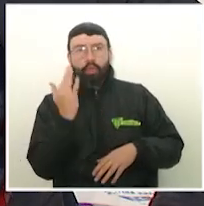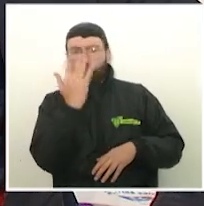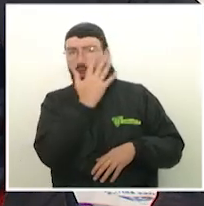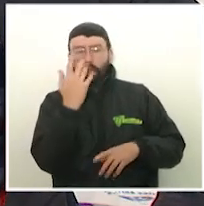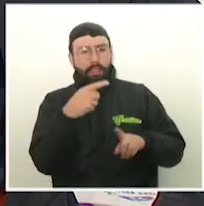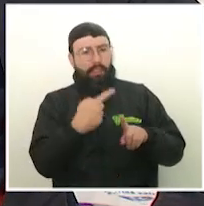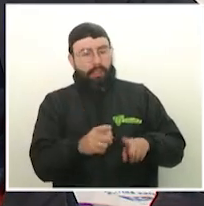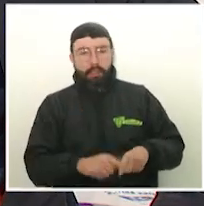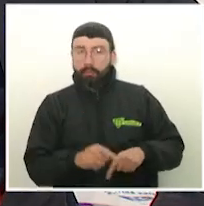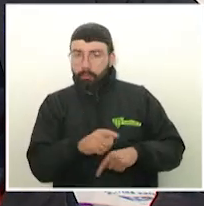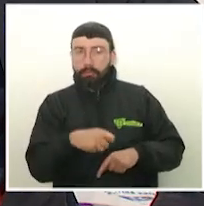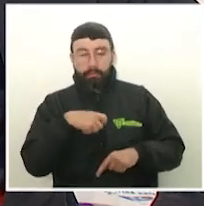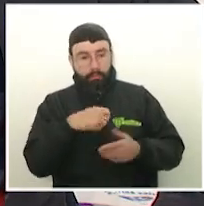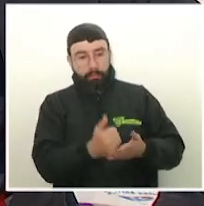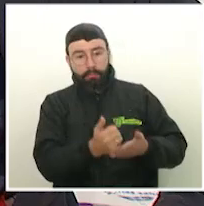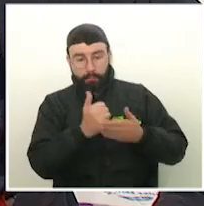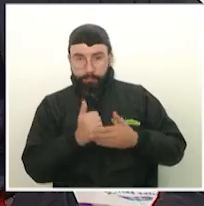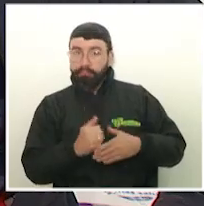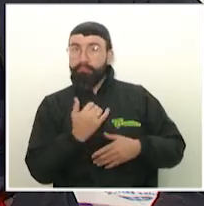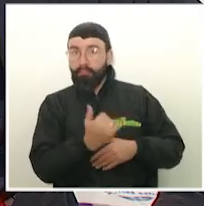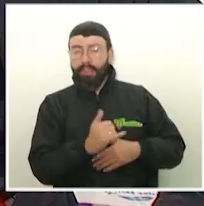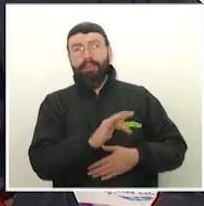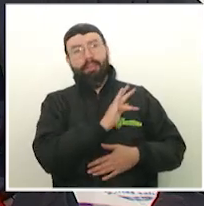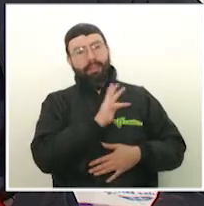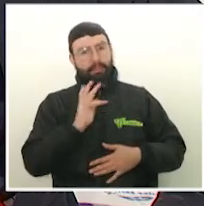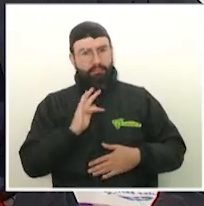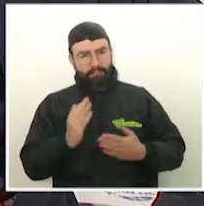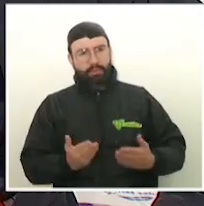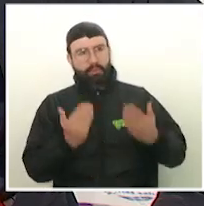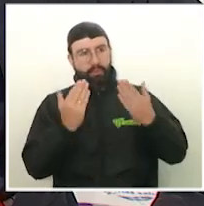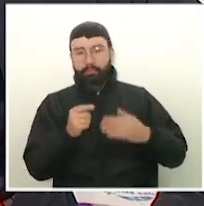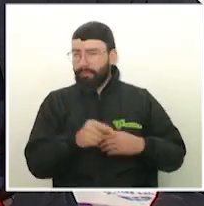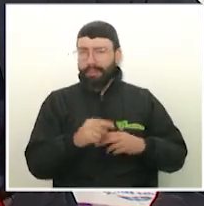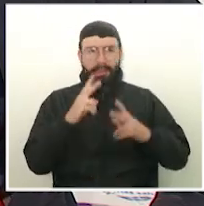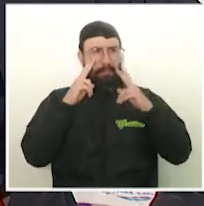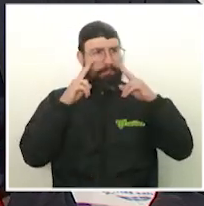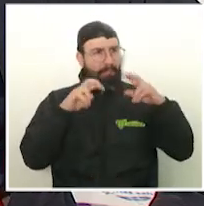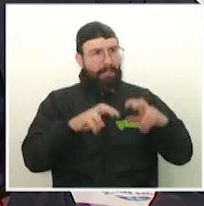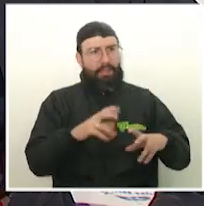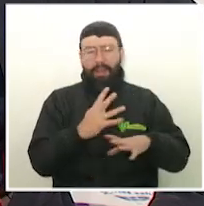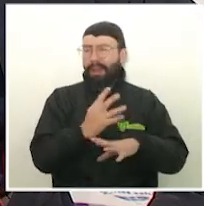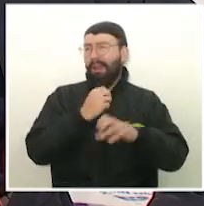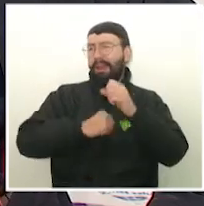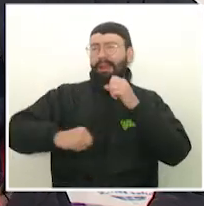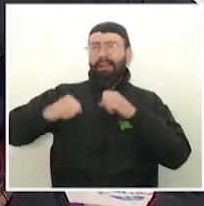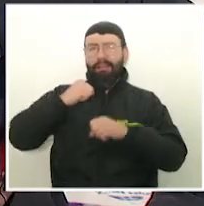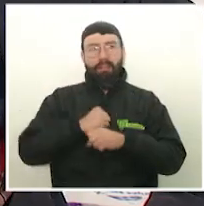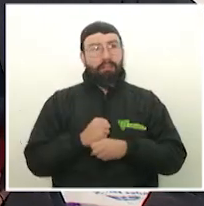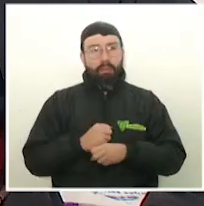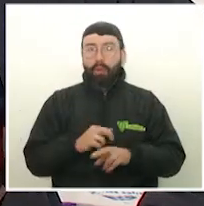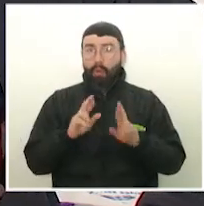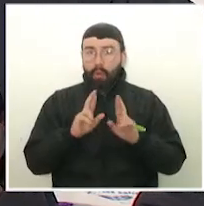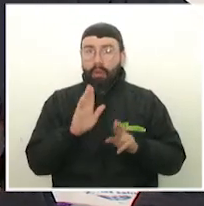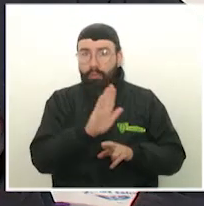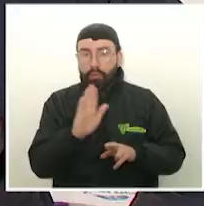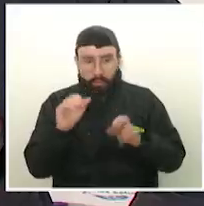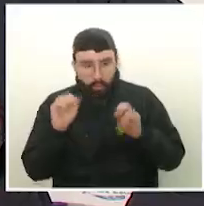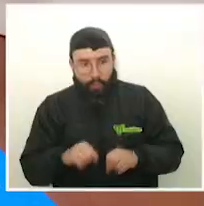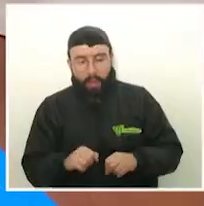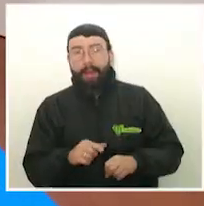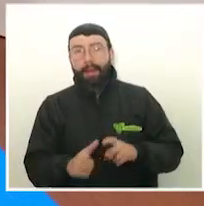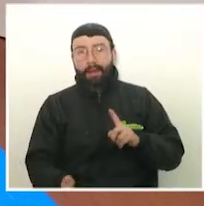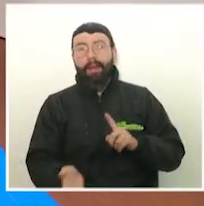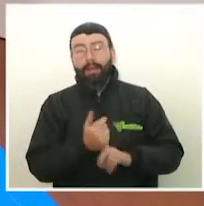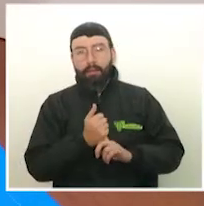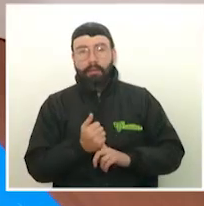un efecto terapéutico. Esto ha sido investigado hace muchos años y ojalá ustedes pudieran conseguir eso,